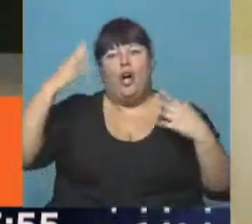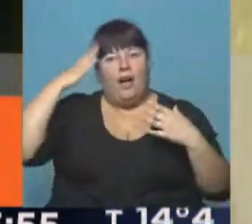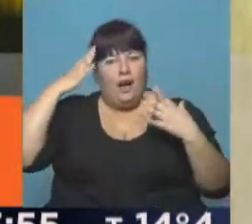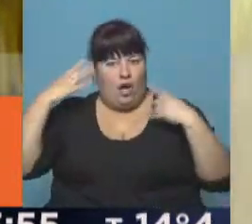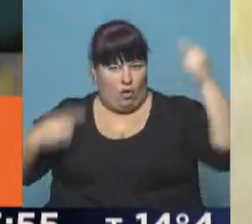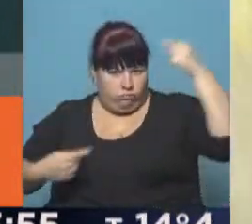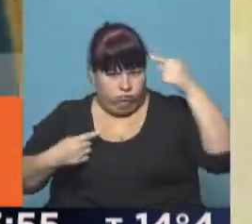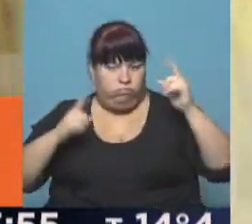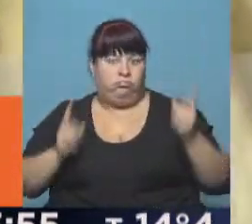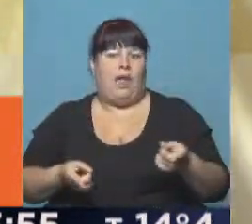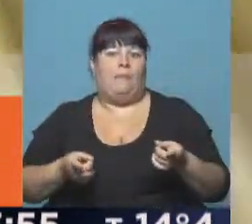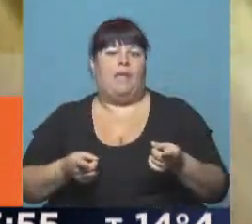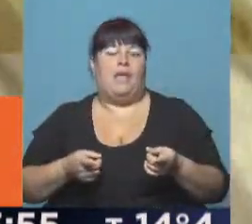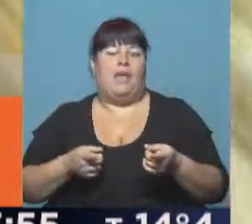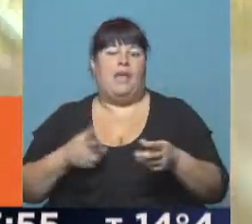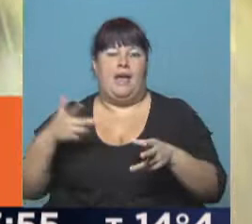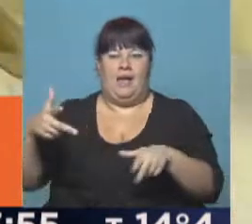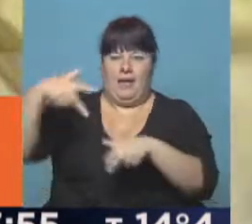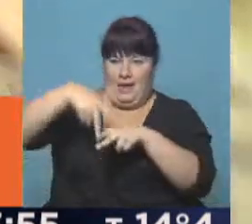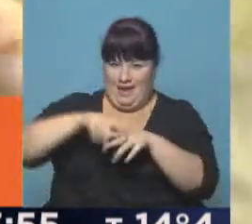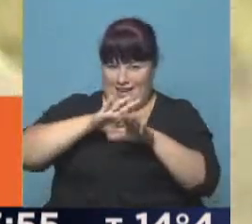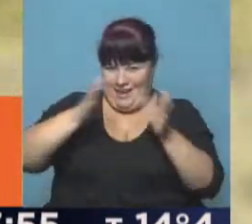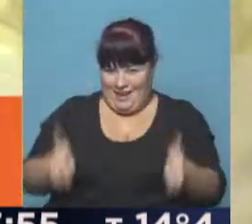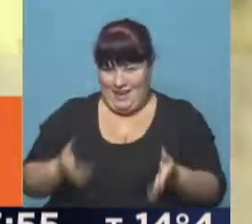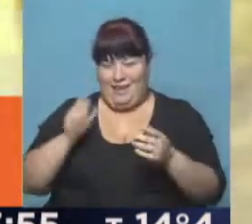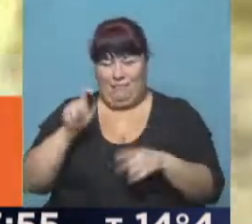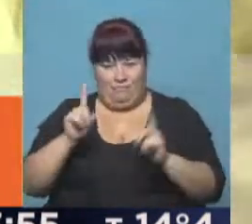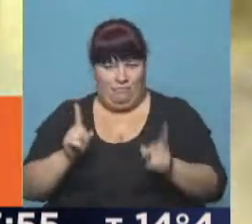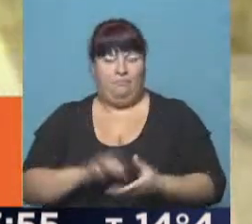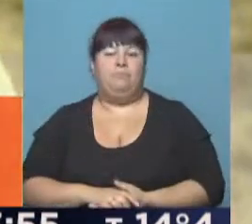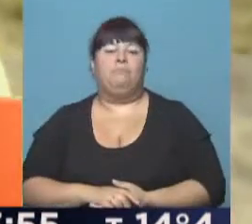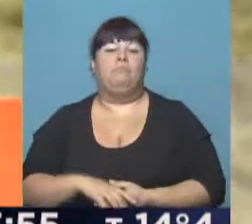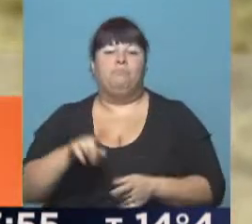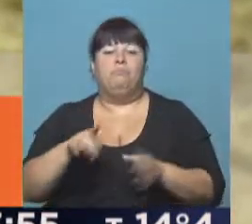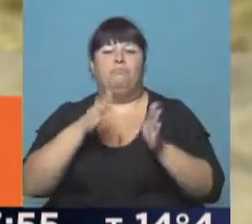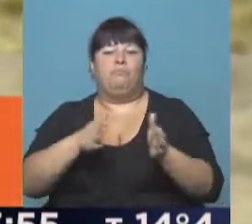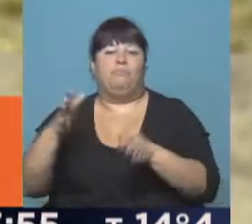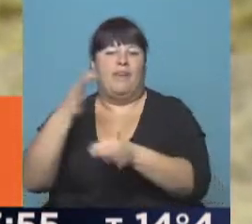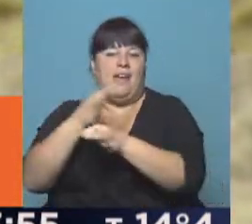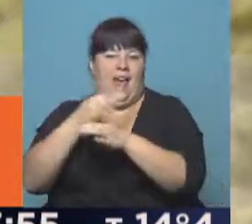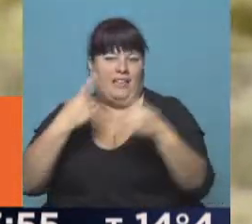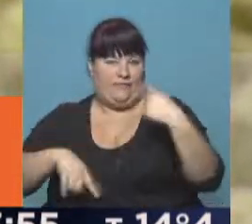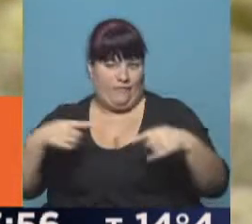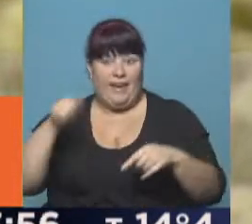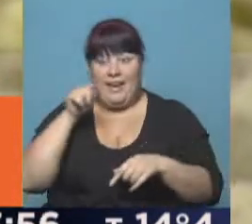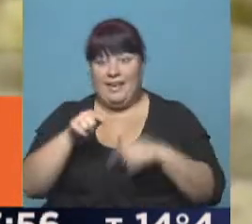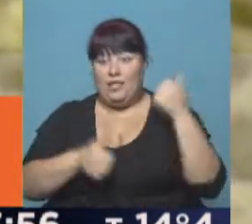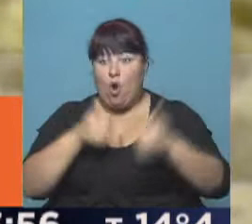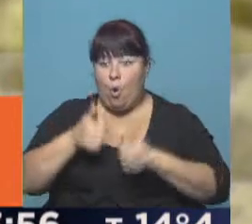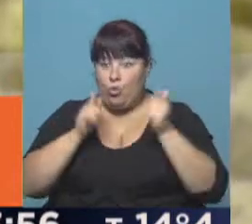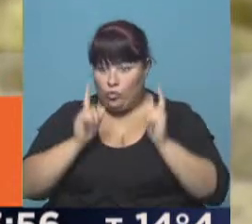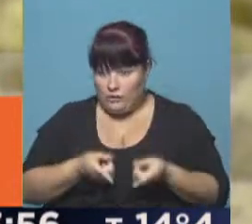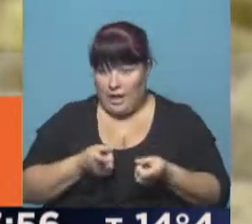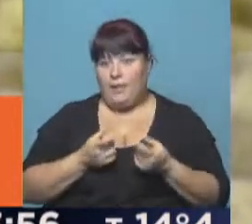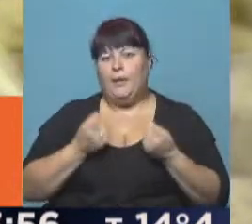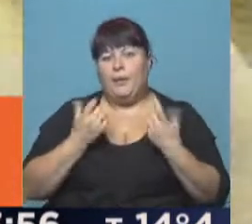cabeza, la montura propiamente dicha, el recado propiamente dicho, y esto está dividido en categorías. Este concurso también ha puesto